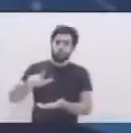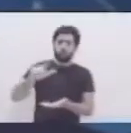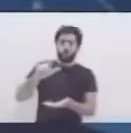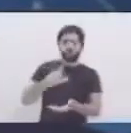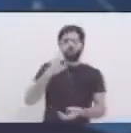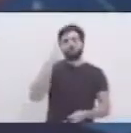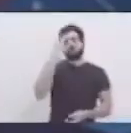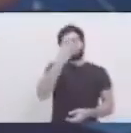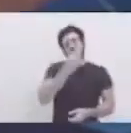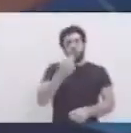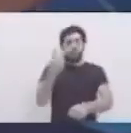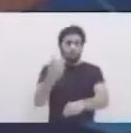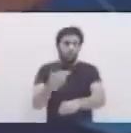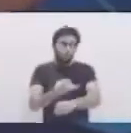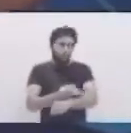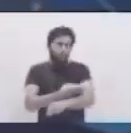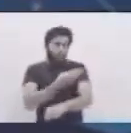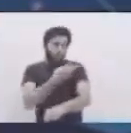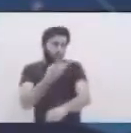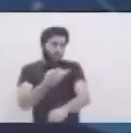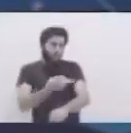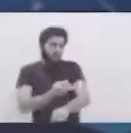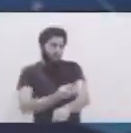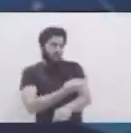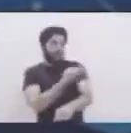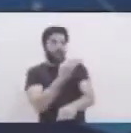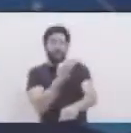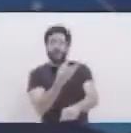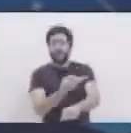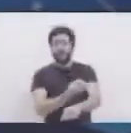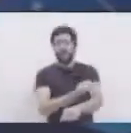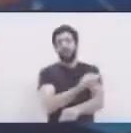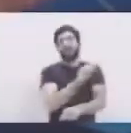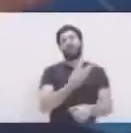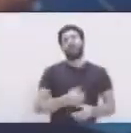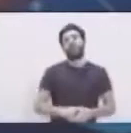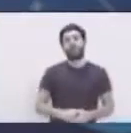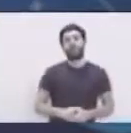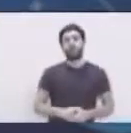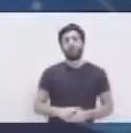colochita como una ovejita de algodón.